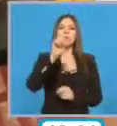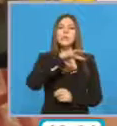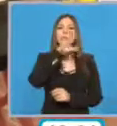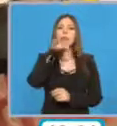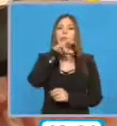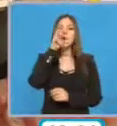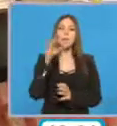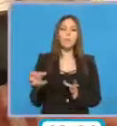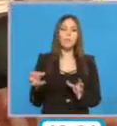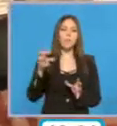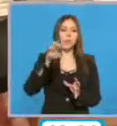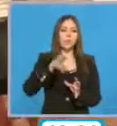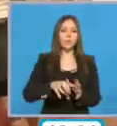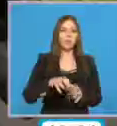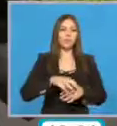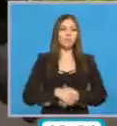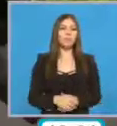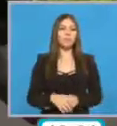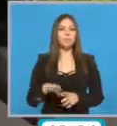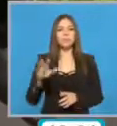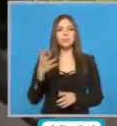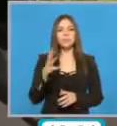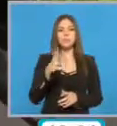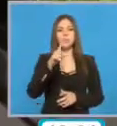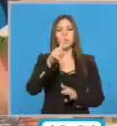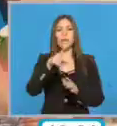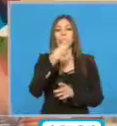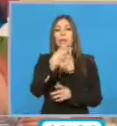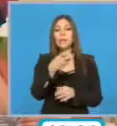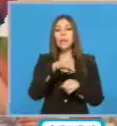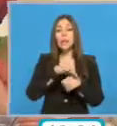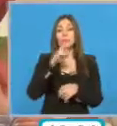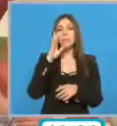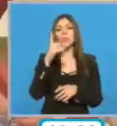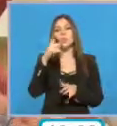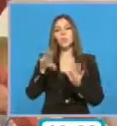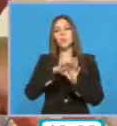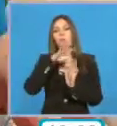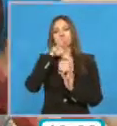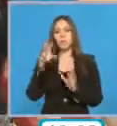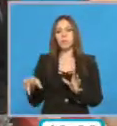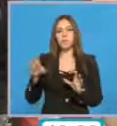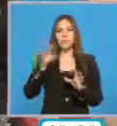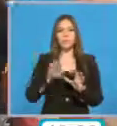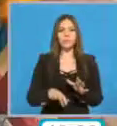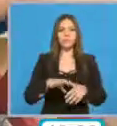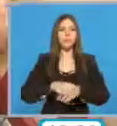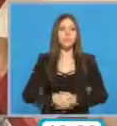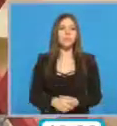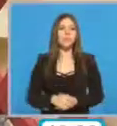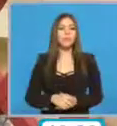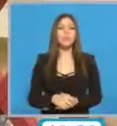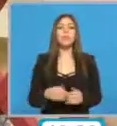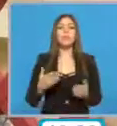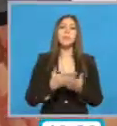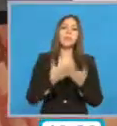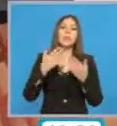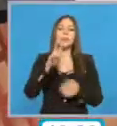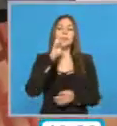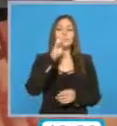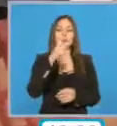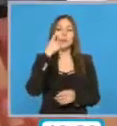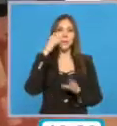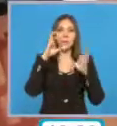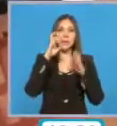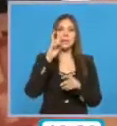caso, bueno, es mucha para esta cantidad, más o menos 1/4, ¿ok? Ojo, bien. aquí viene un truco, Pame, por favor. Sí, señora. A Mientras, ver. si quieres, me puedes ir haciendo el